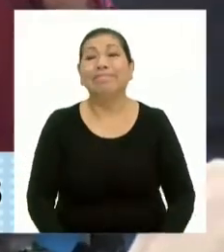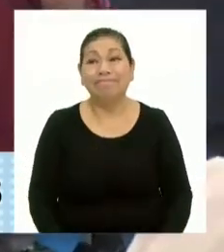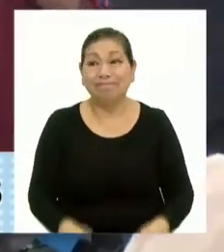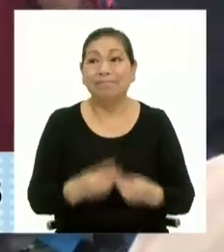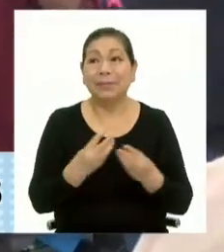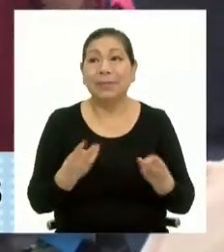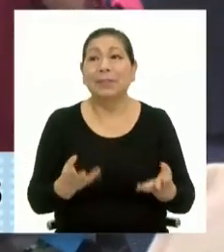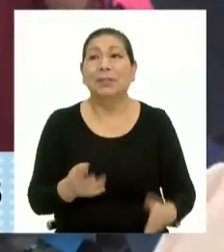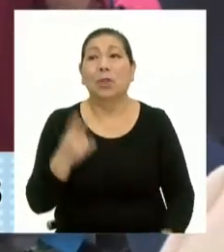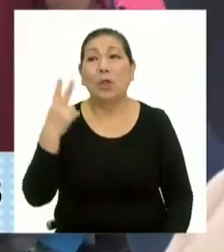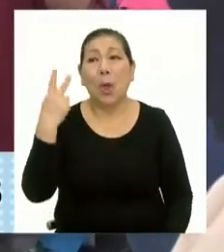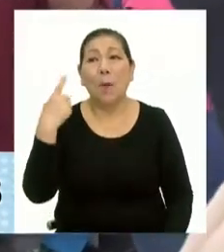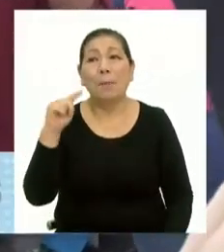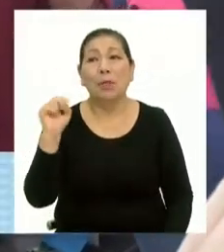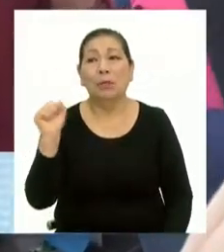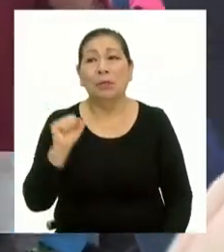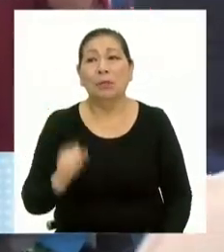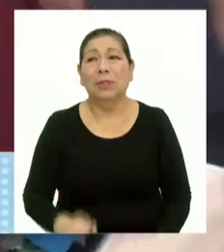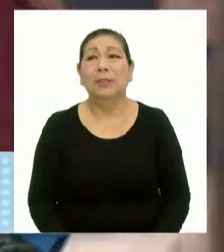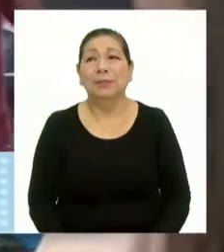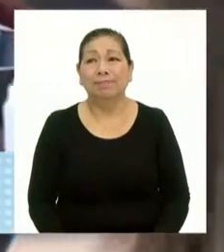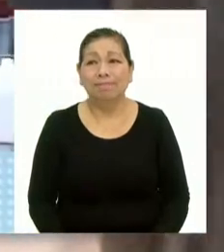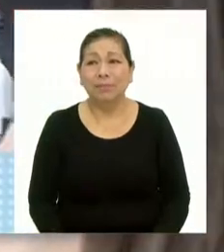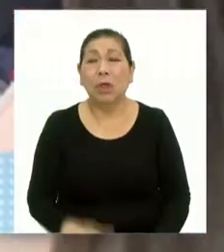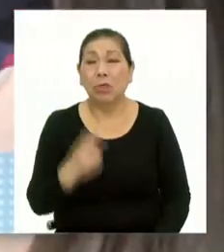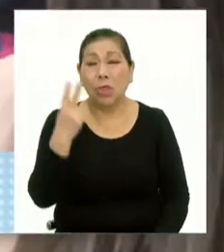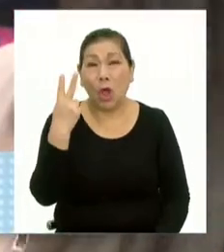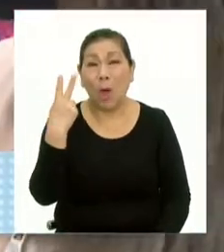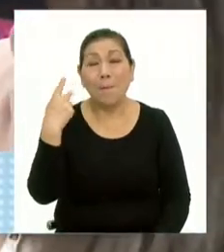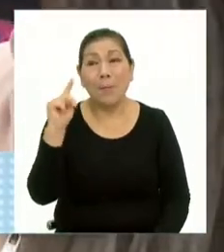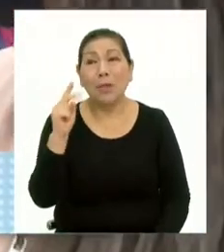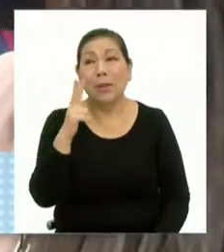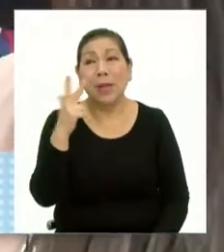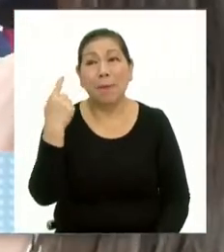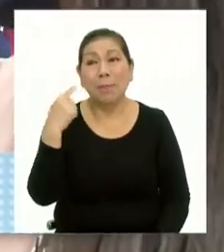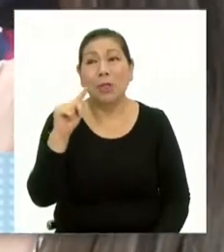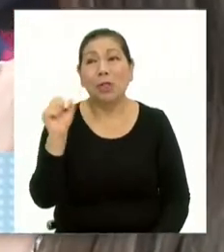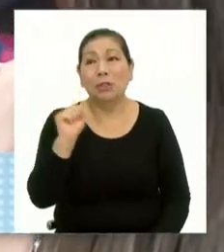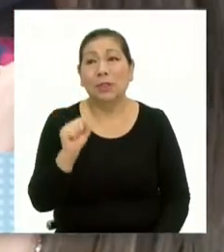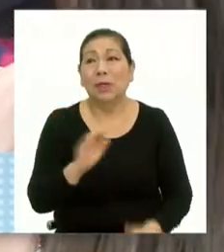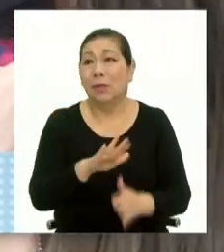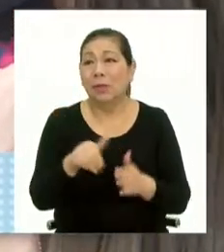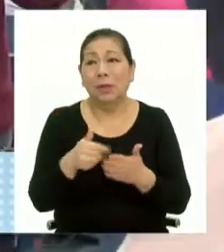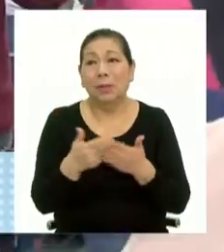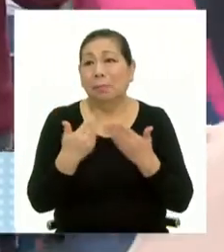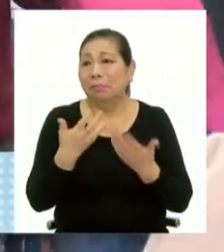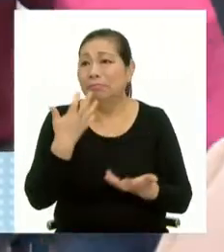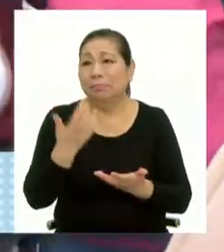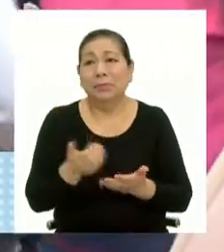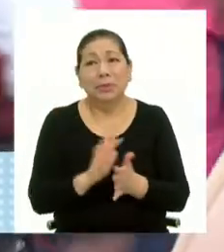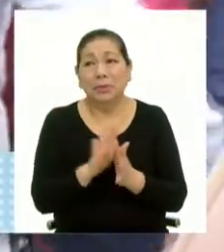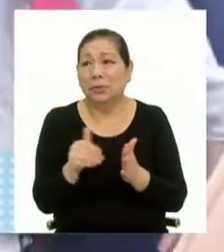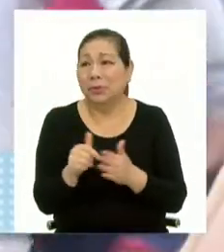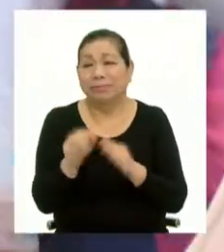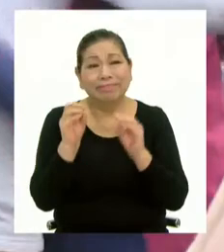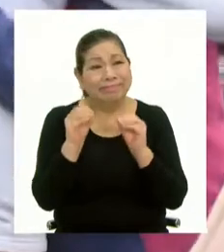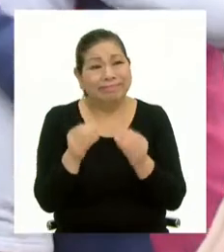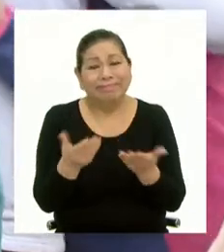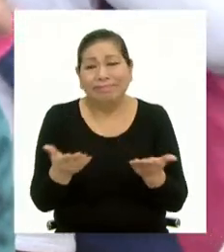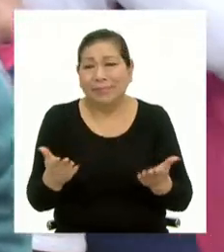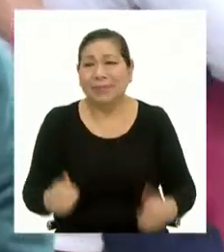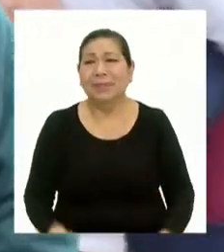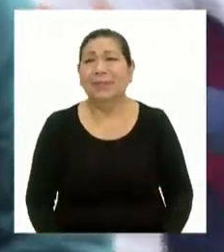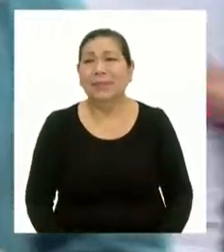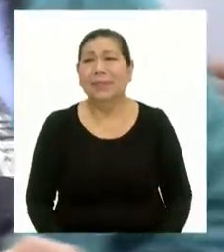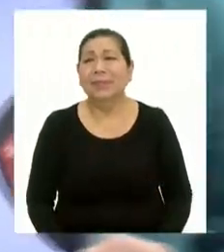material ya acaba más de 2 millones de soles. Más de 2 millones, 3 millones de soles. Todo el almacén se ha prendido. Nosotros tenemos todo.